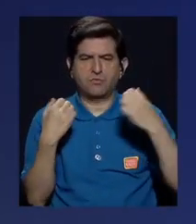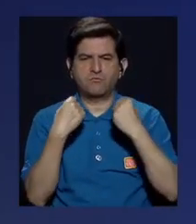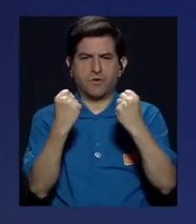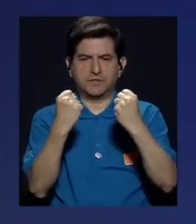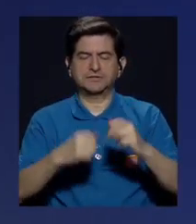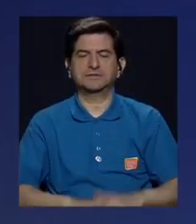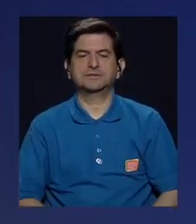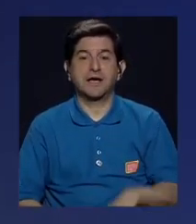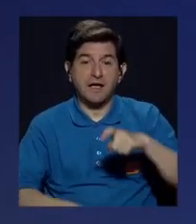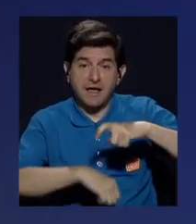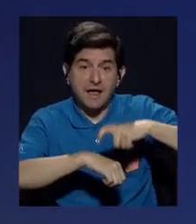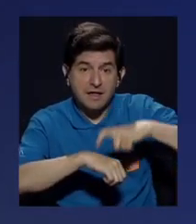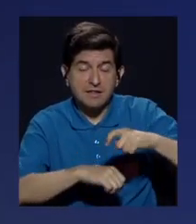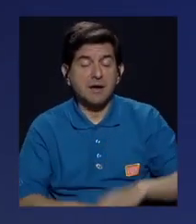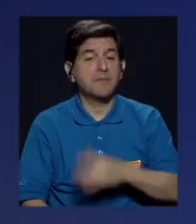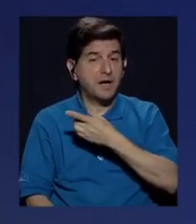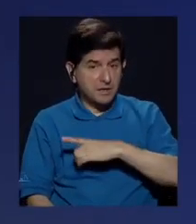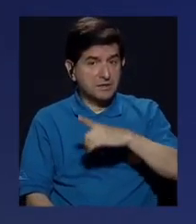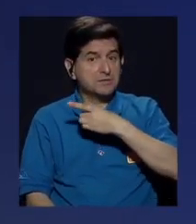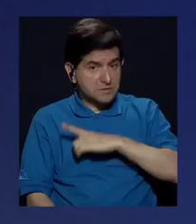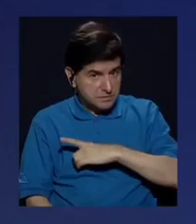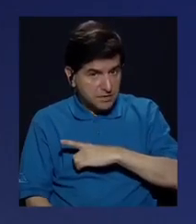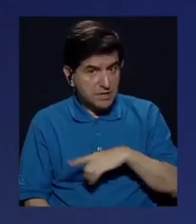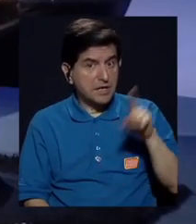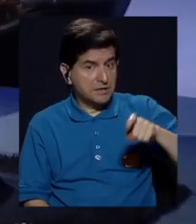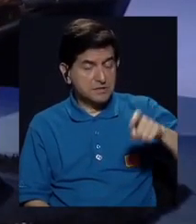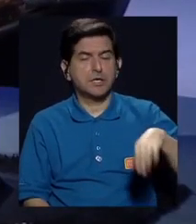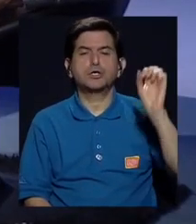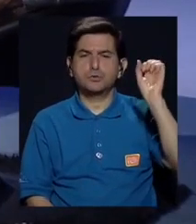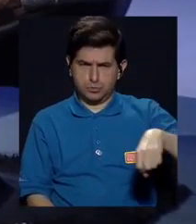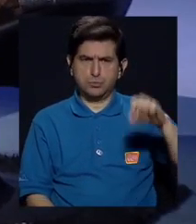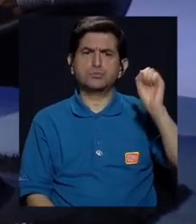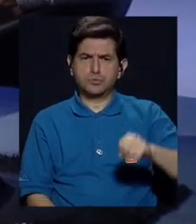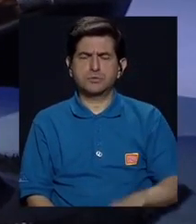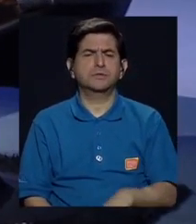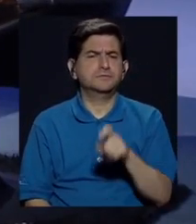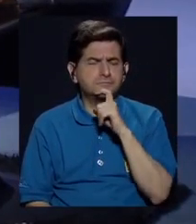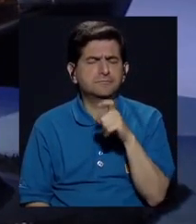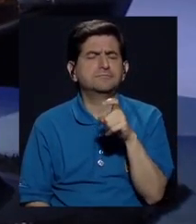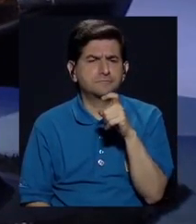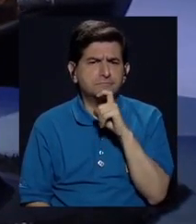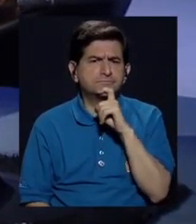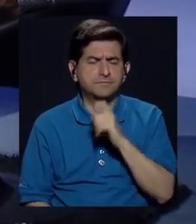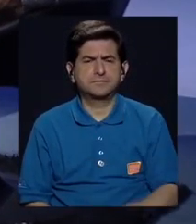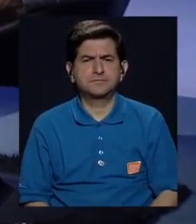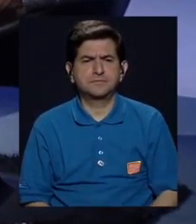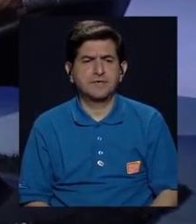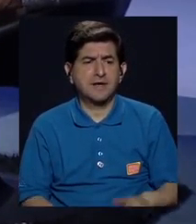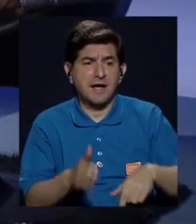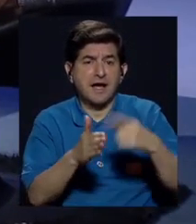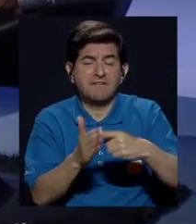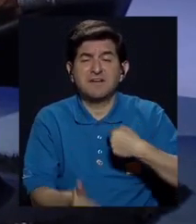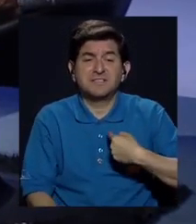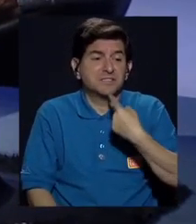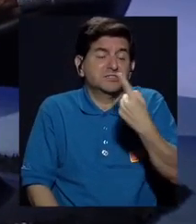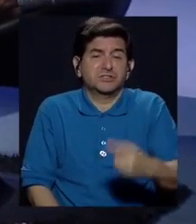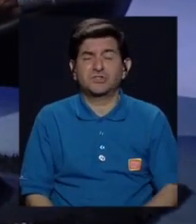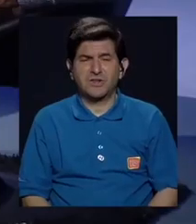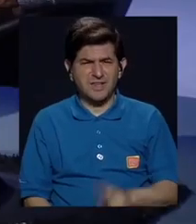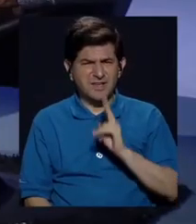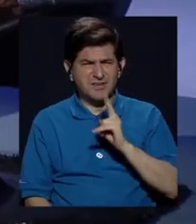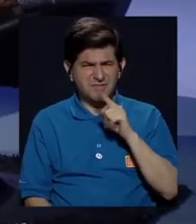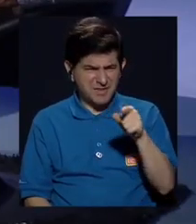etapa requiere de una gran disciplina? Uh-huh, definitivamente, y es muy difícil porque han habido veces donde yo digo,